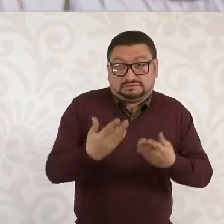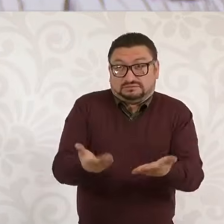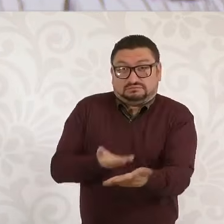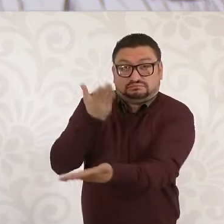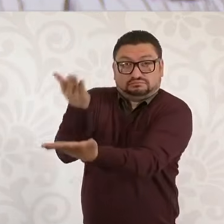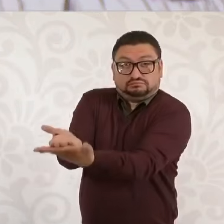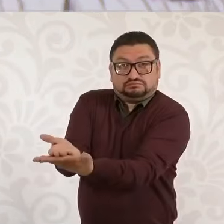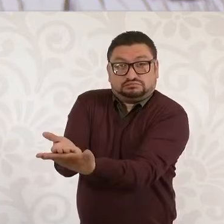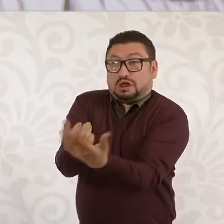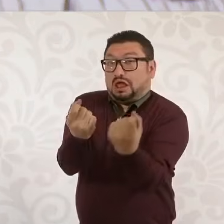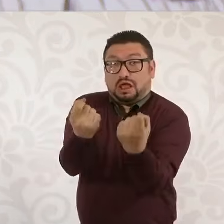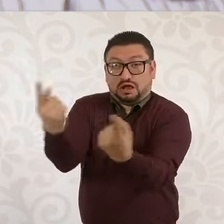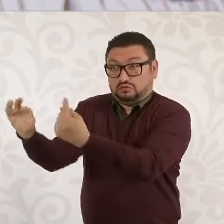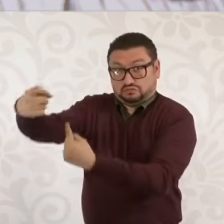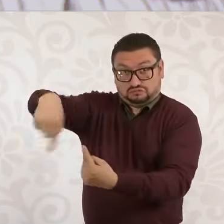ya, hubo quien no votó,